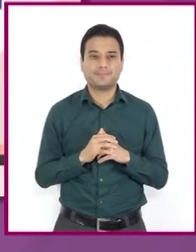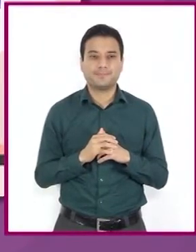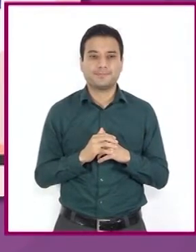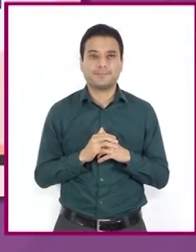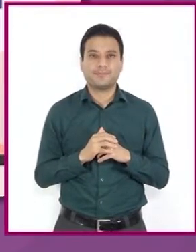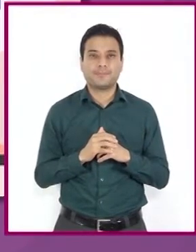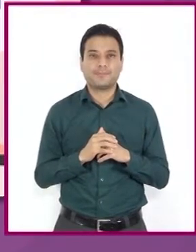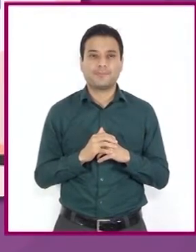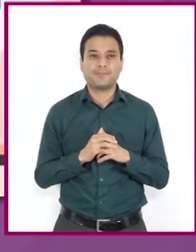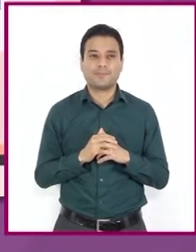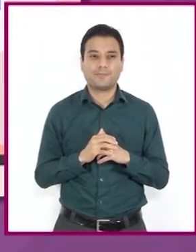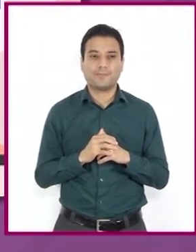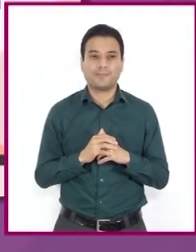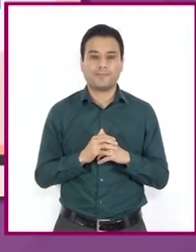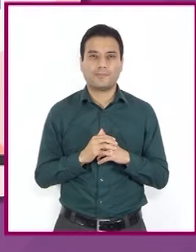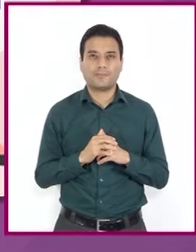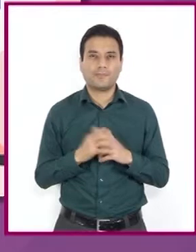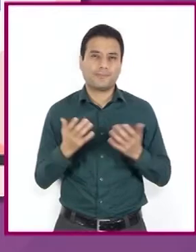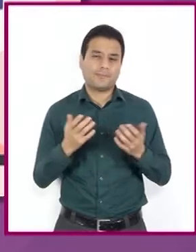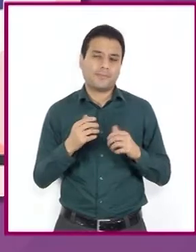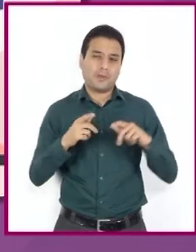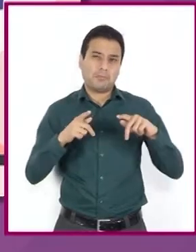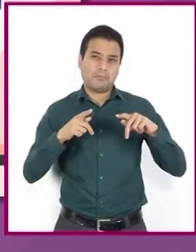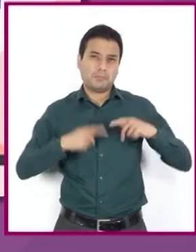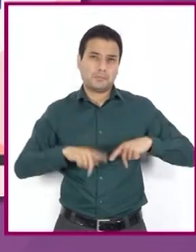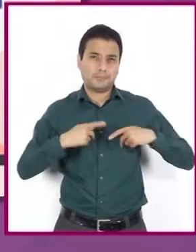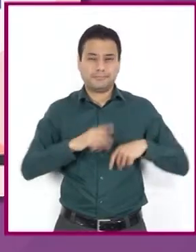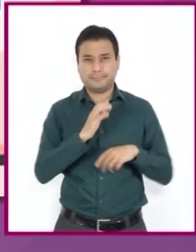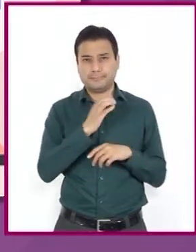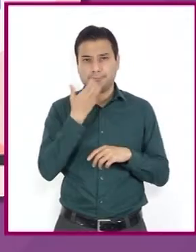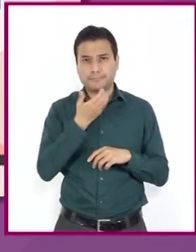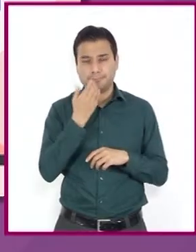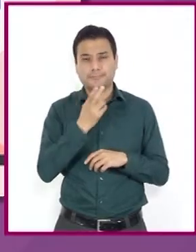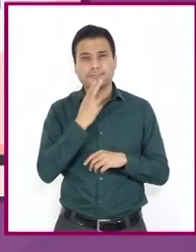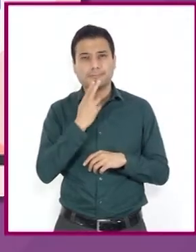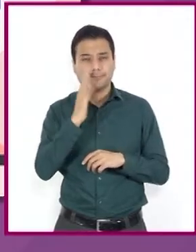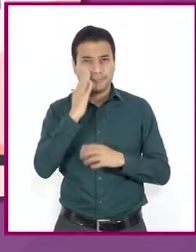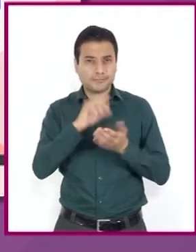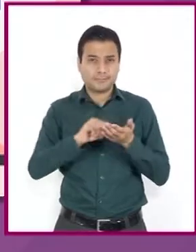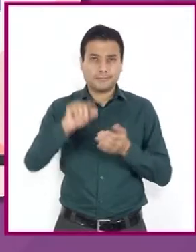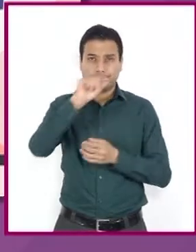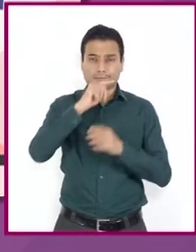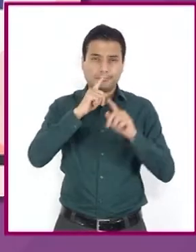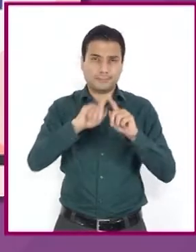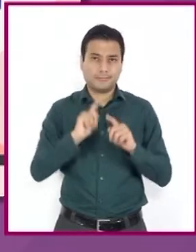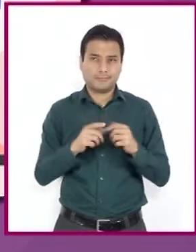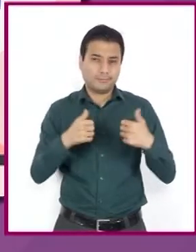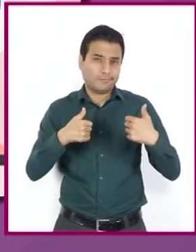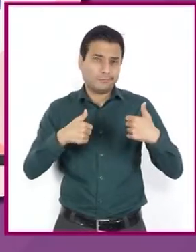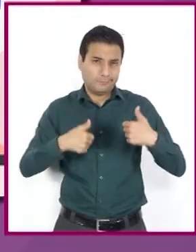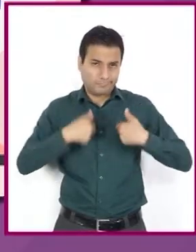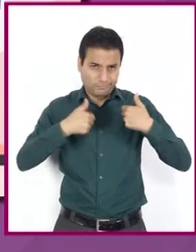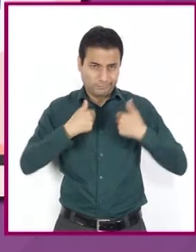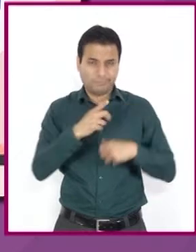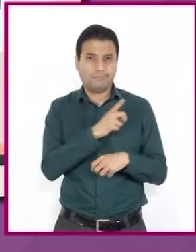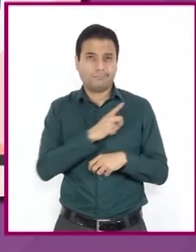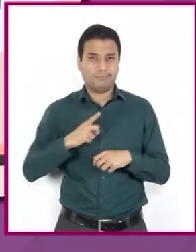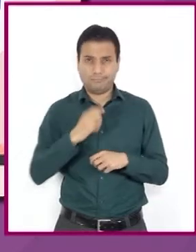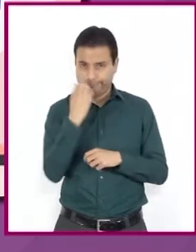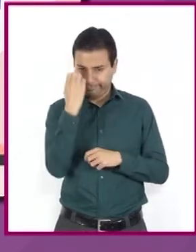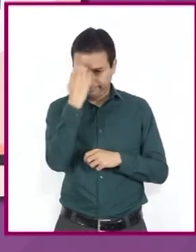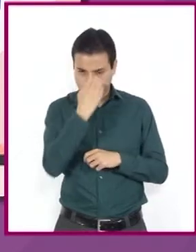Como parte de la generación que creció con las redes sociales, es de vital importancia para los adolescentes hacer una reflexión sobre